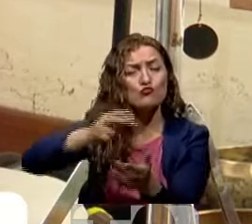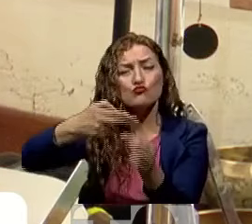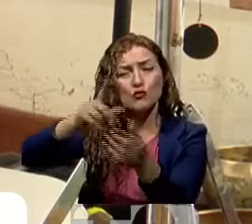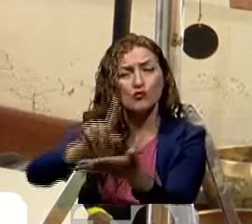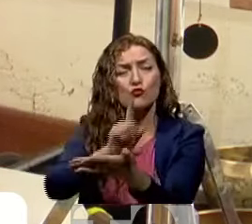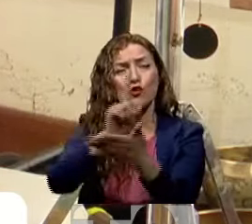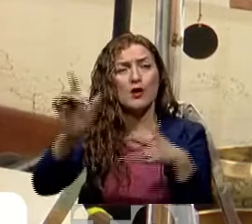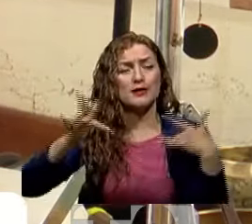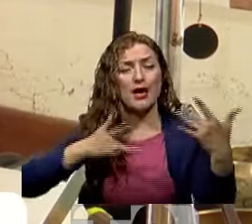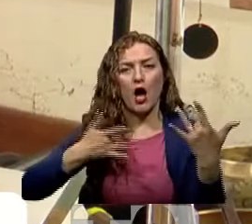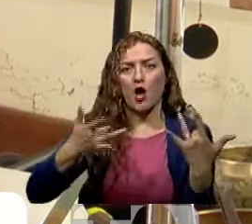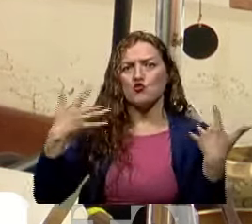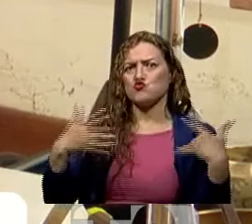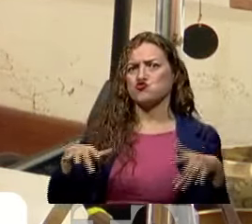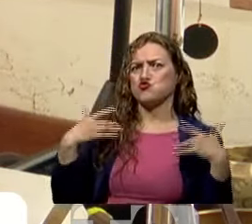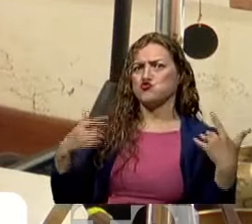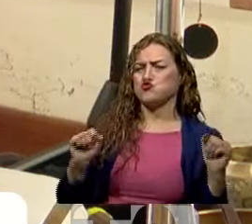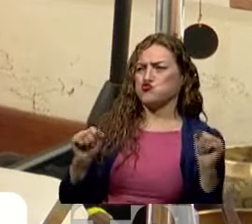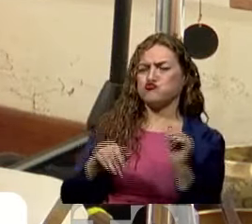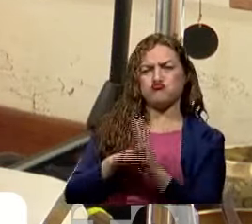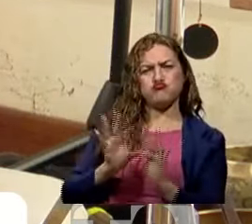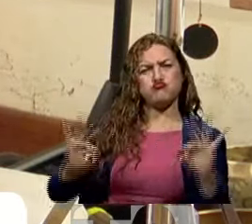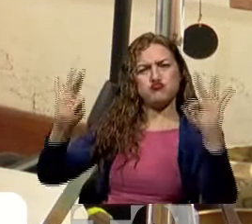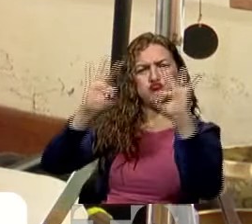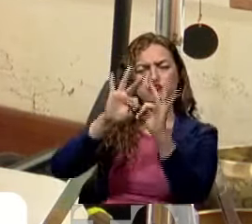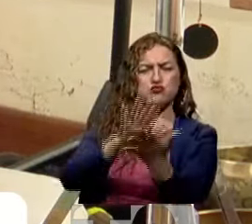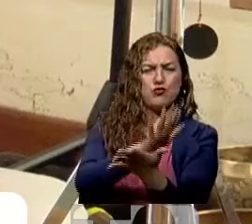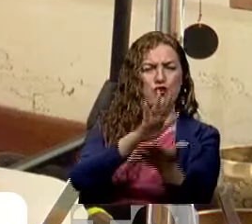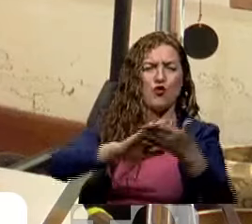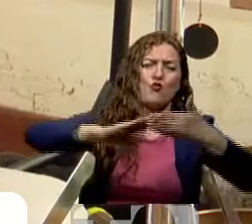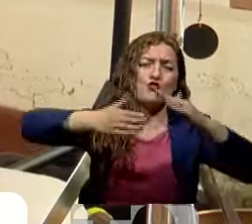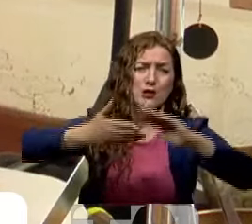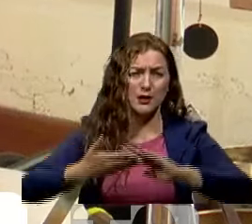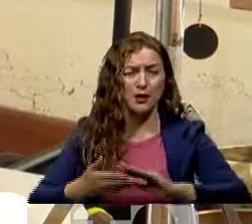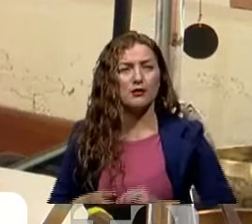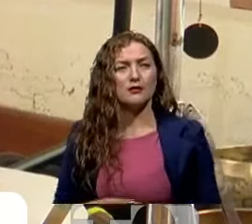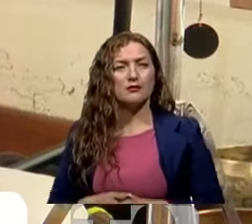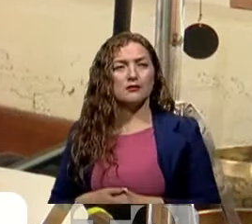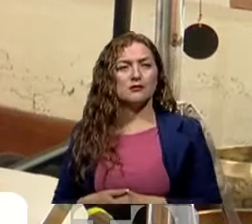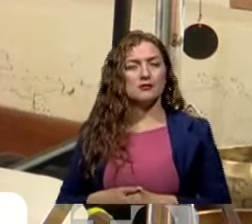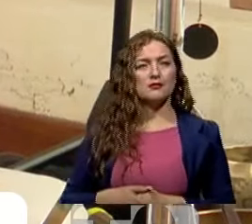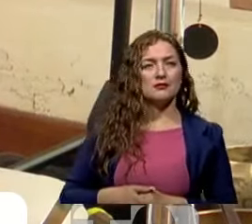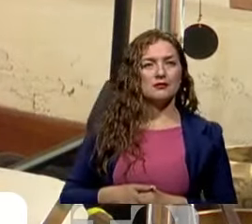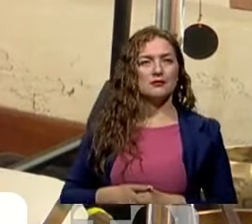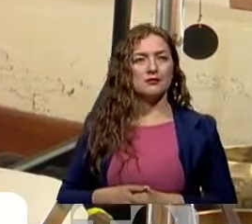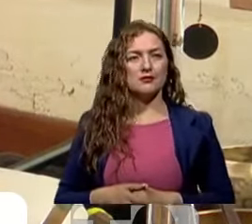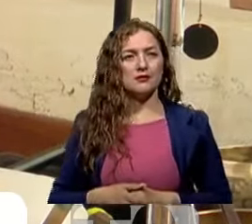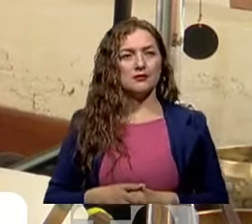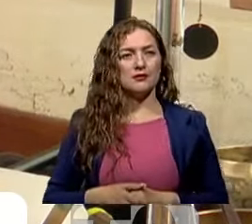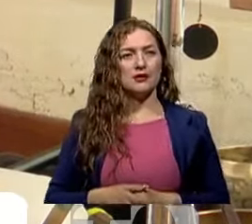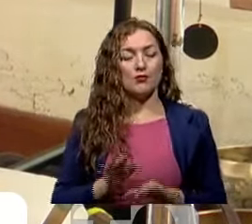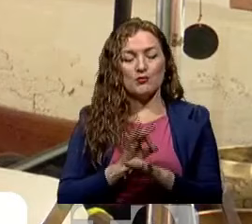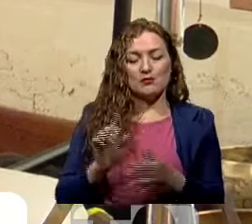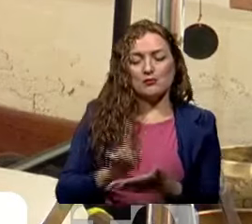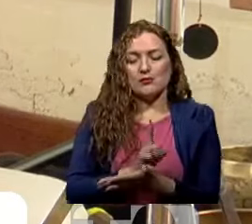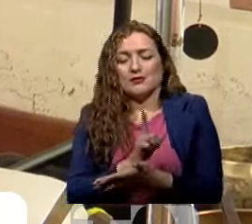los teatros más prestigiosos hasta en escuelitas, comunidades. Nosotros hemos salido llorando de las funciones